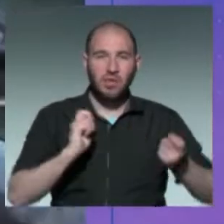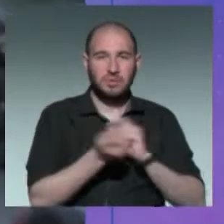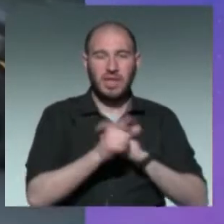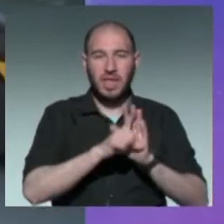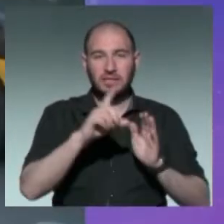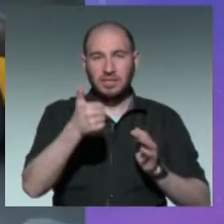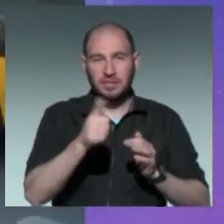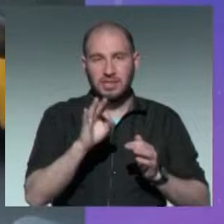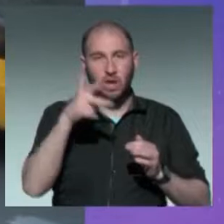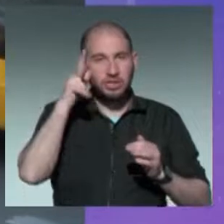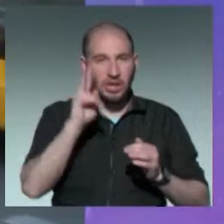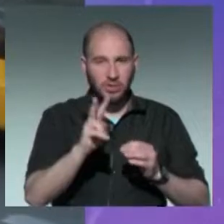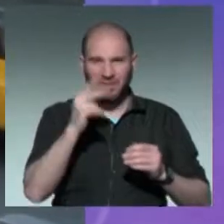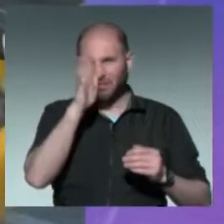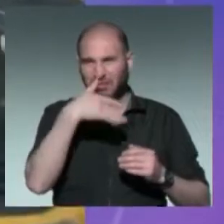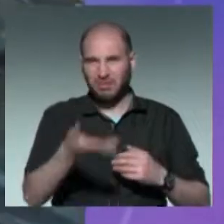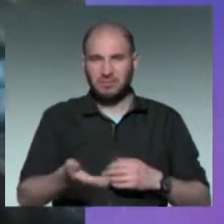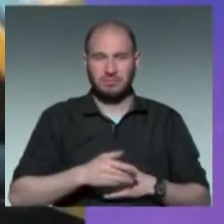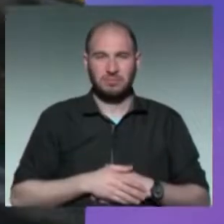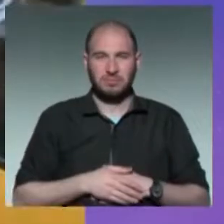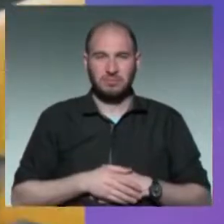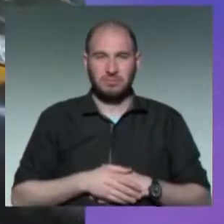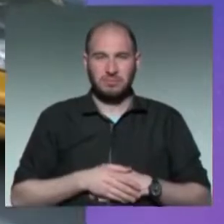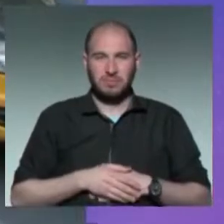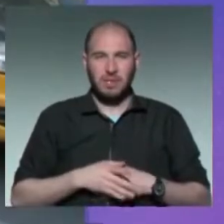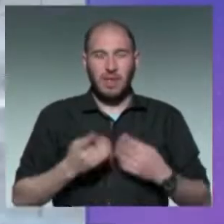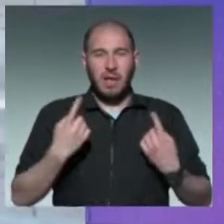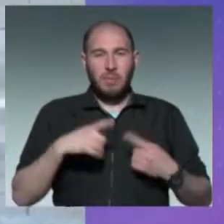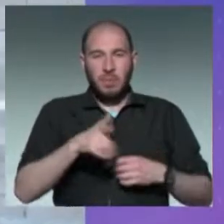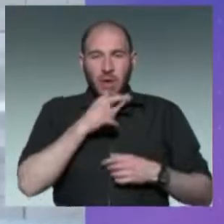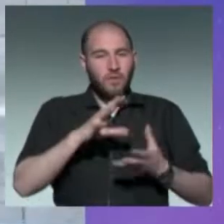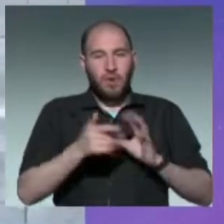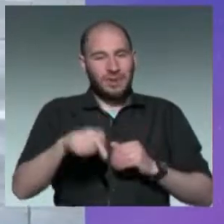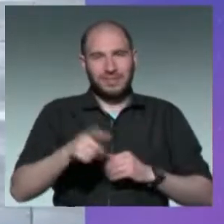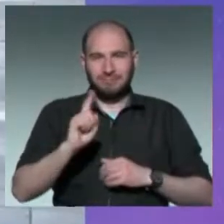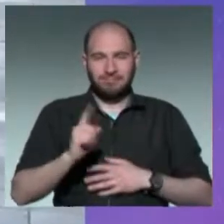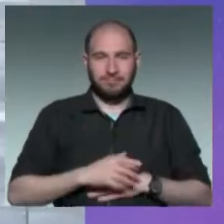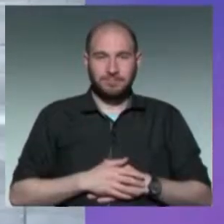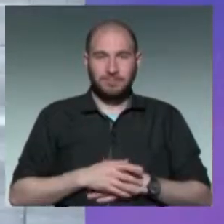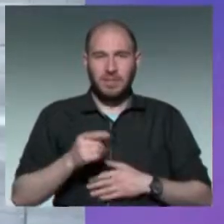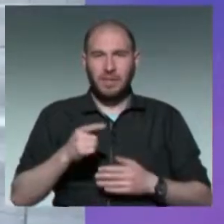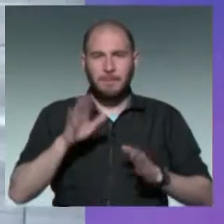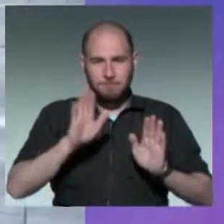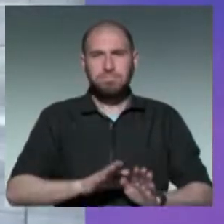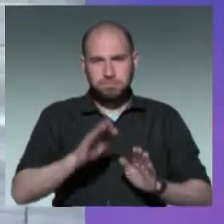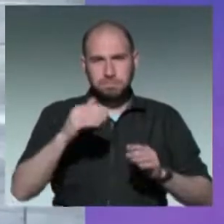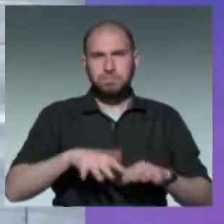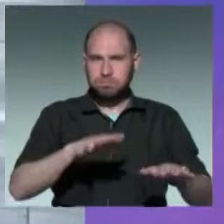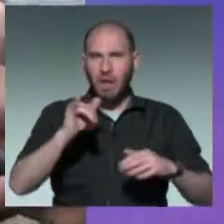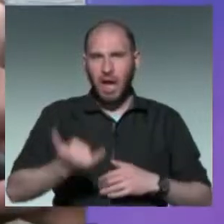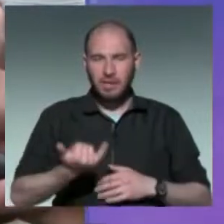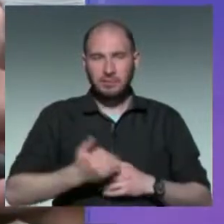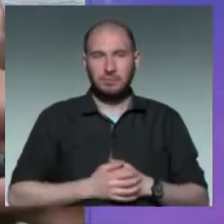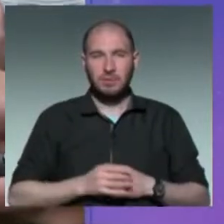ley 6082, ya estaba vieja, pero no creo que sea la forma, ¿no? Y van a haber medidas de fuerza, eso te lo puedo asegurar.